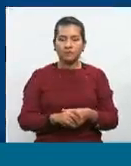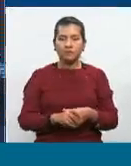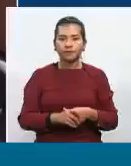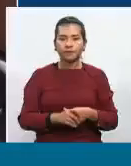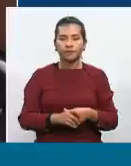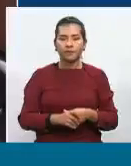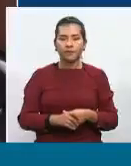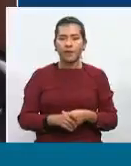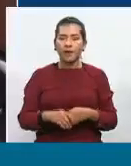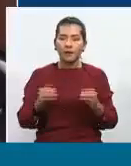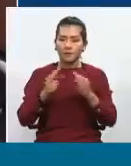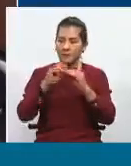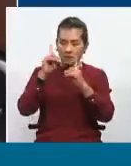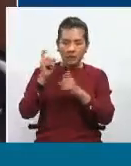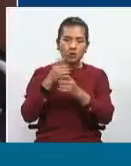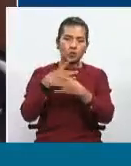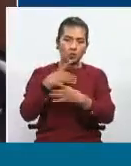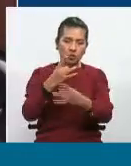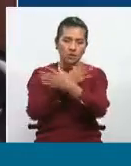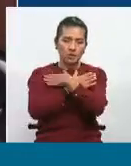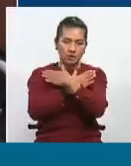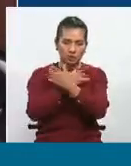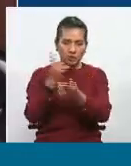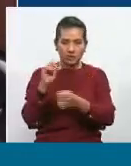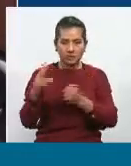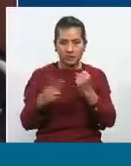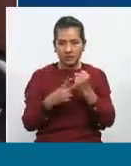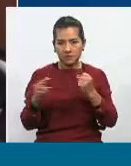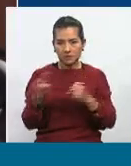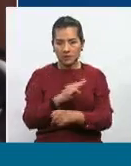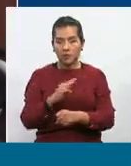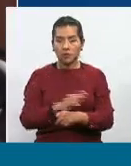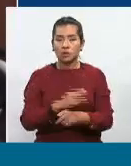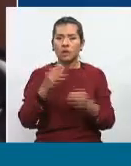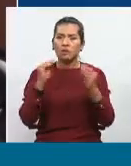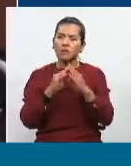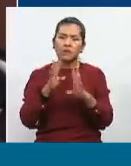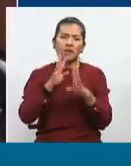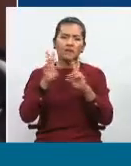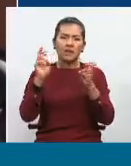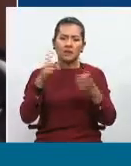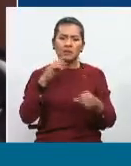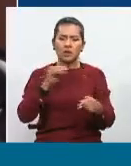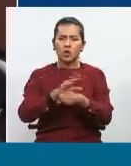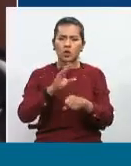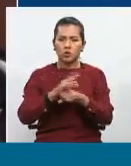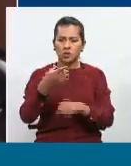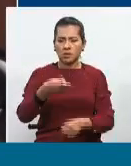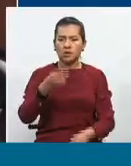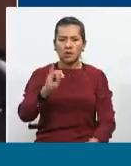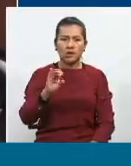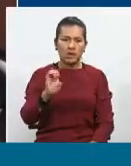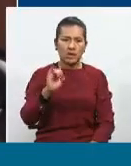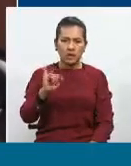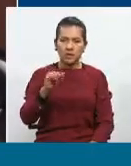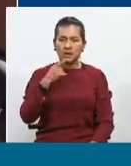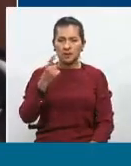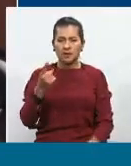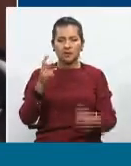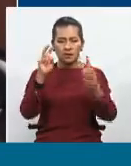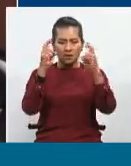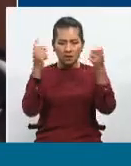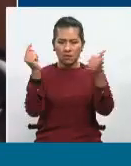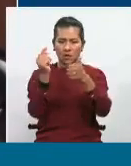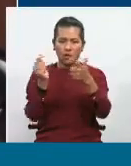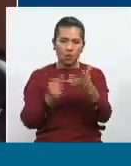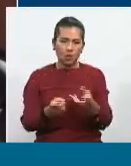Viceministro, un gusto poder saludarlo esta noche en primer plano. Hablar sobre las recomendaciones del GIEI significan diversos temas, no solamente